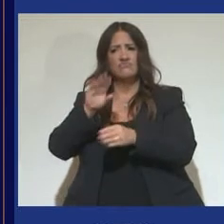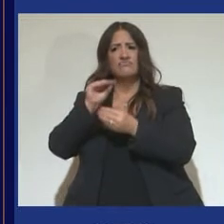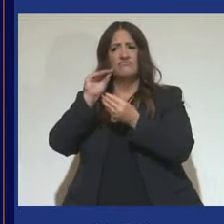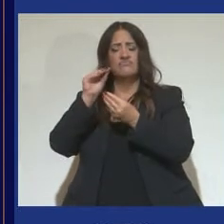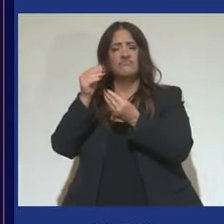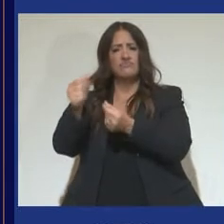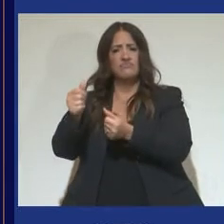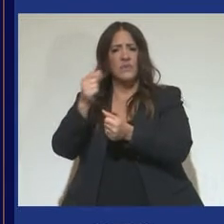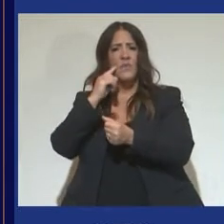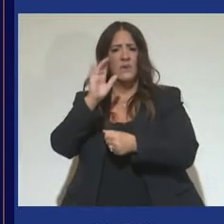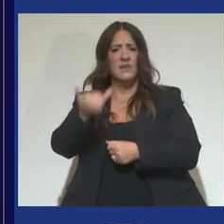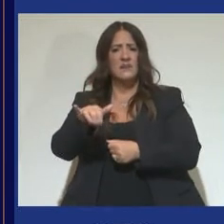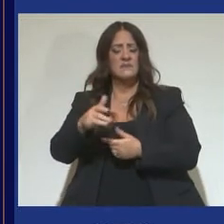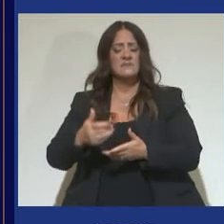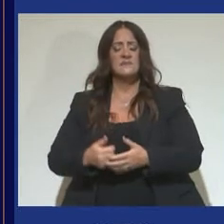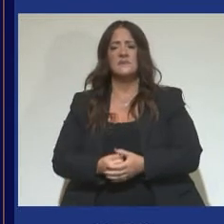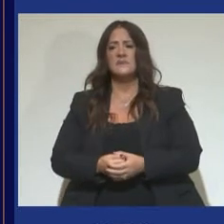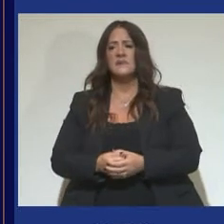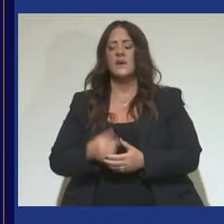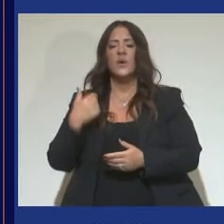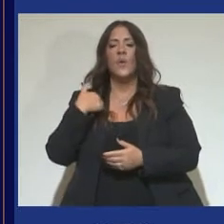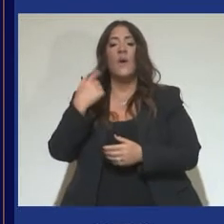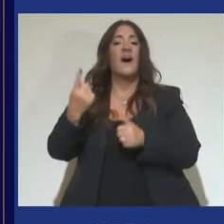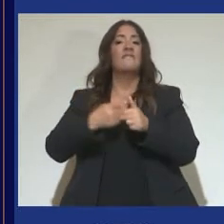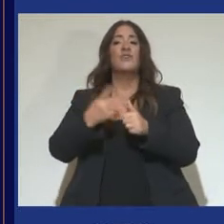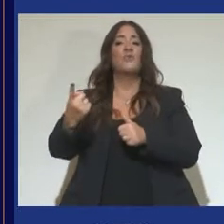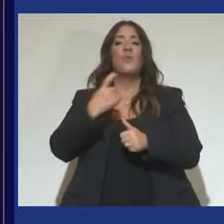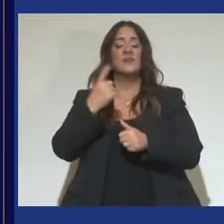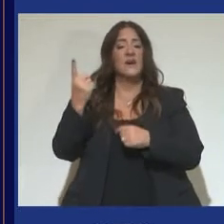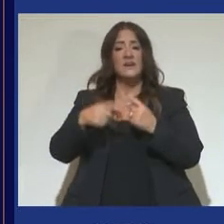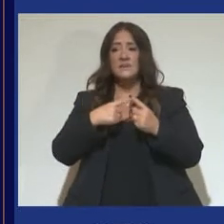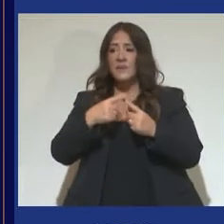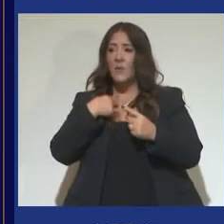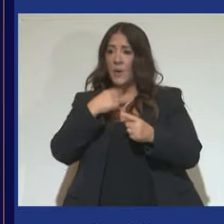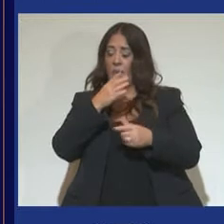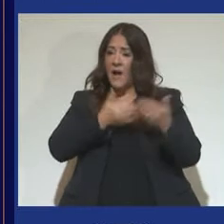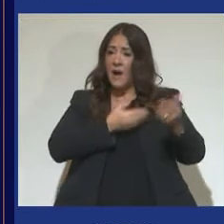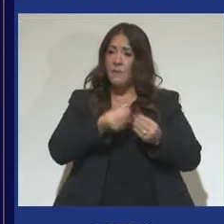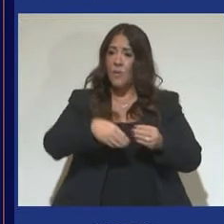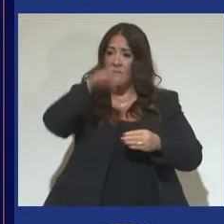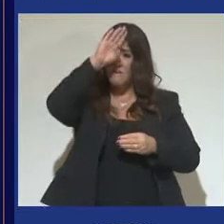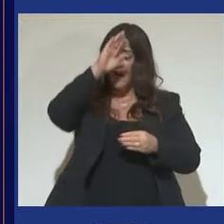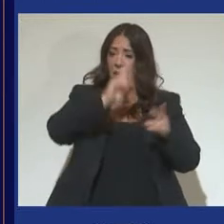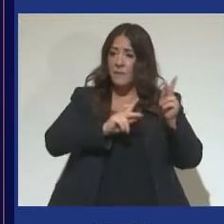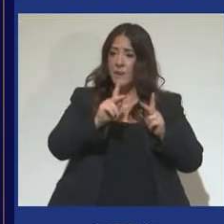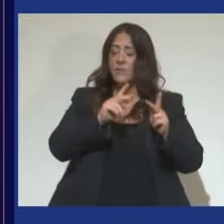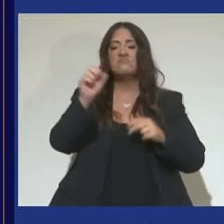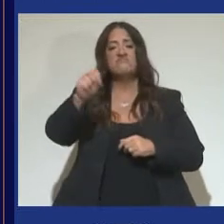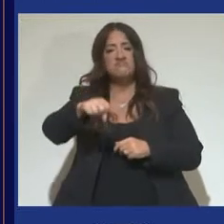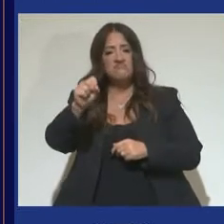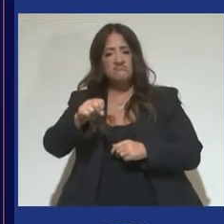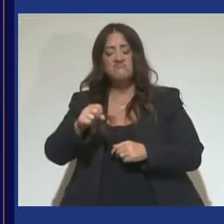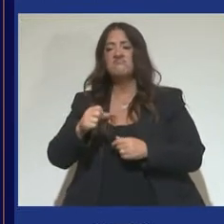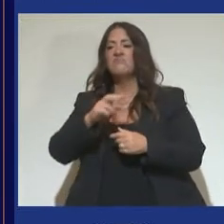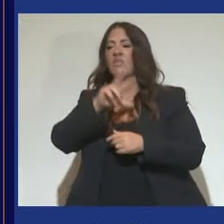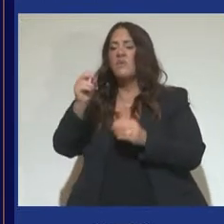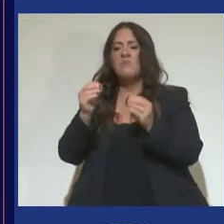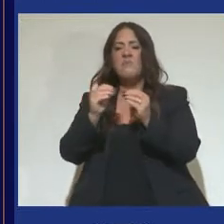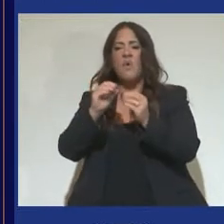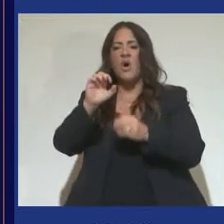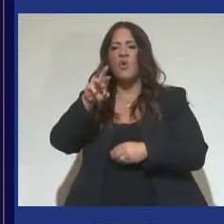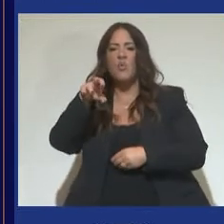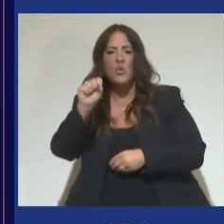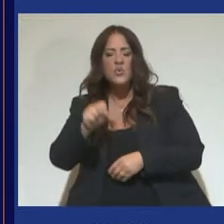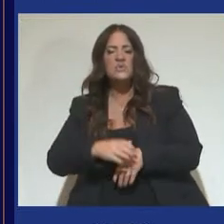flexibilidad darle flexibilidad a los incendios forestales qué significa eso más bomberos y 34